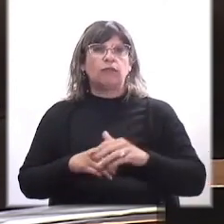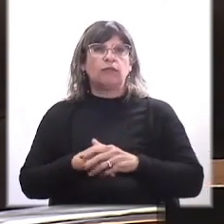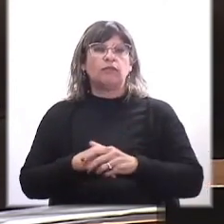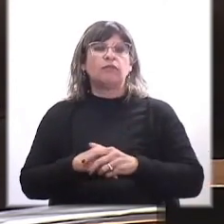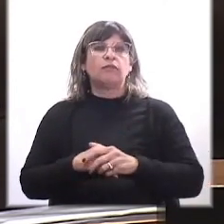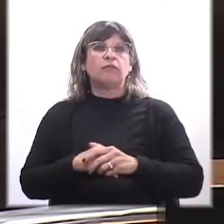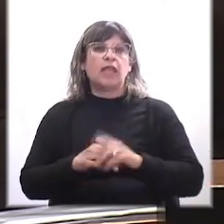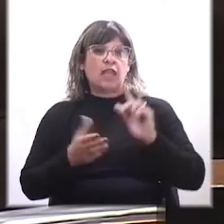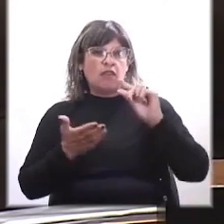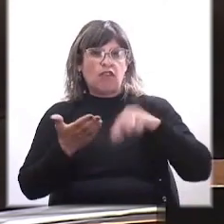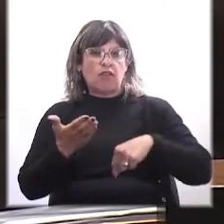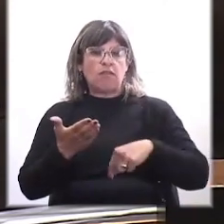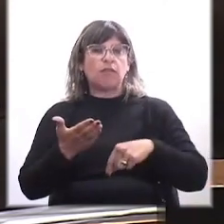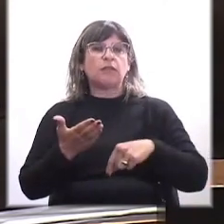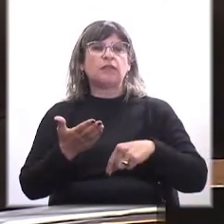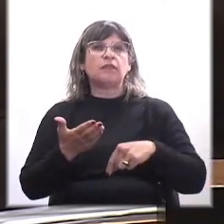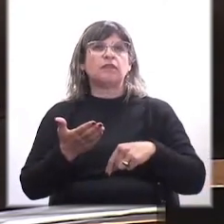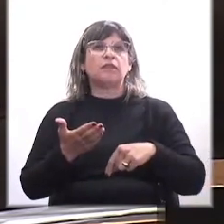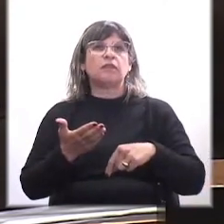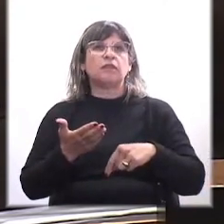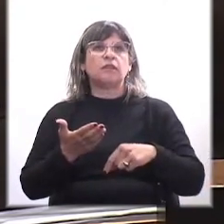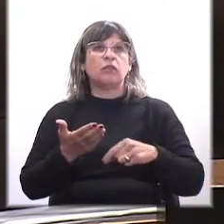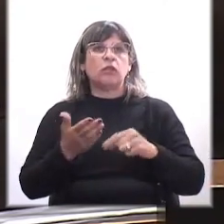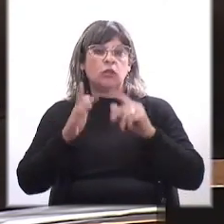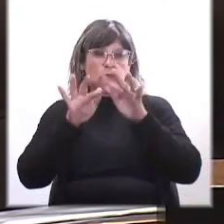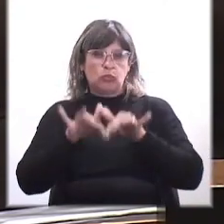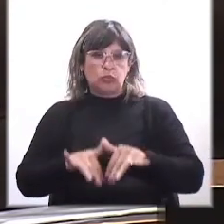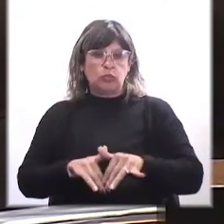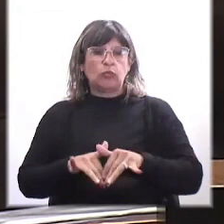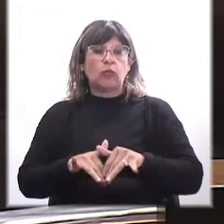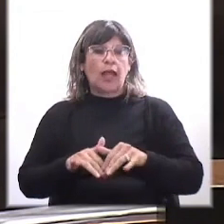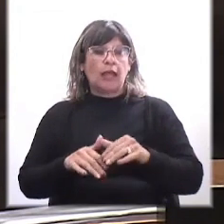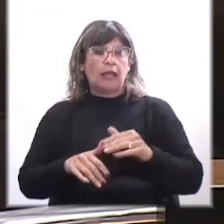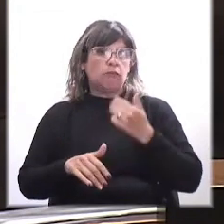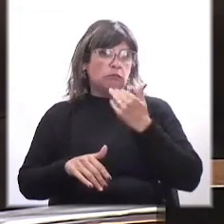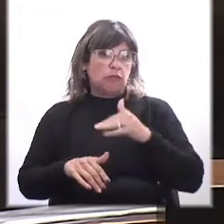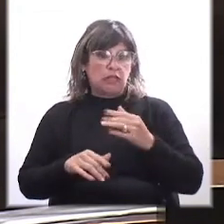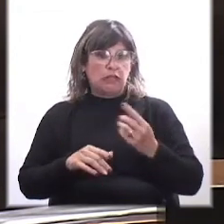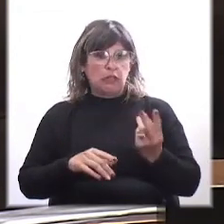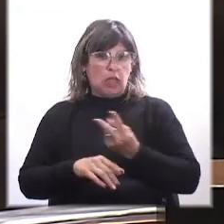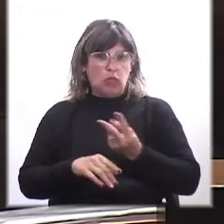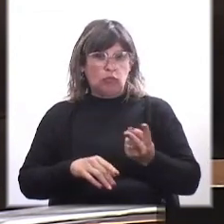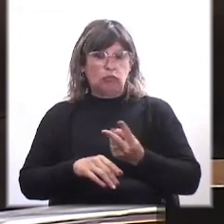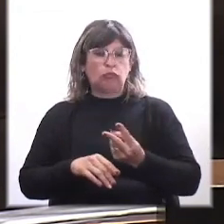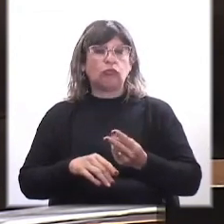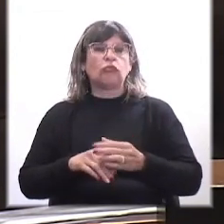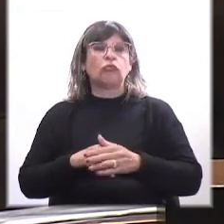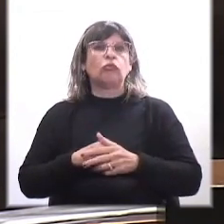y firman un memorándum de entendimiento con